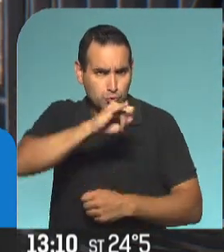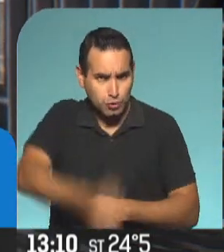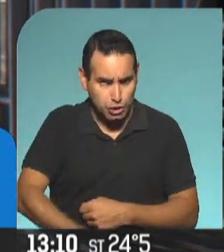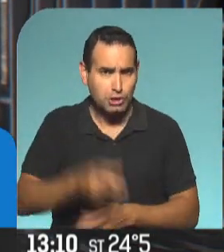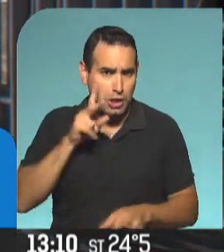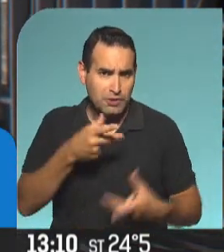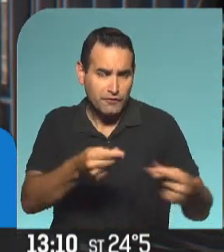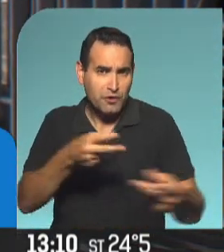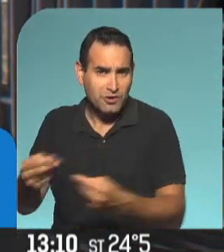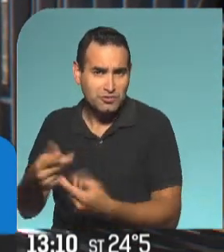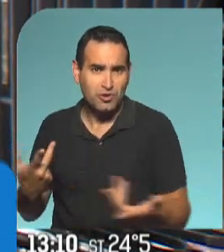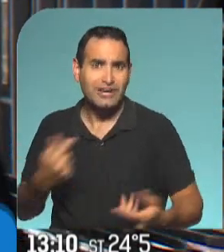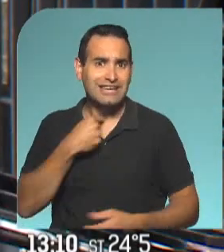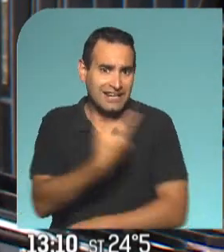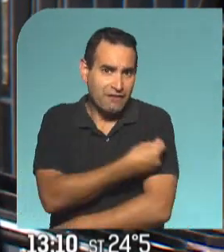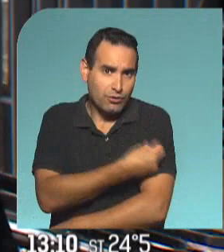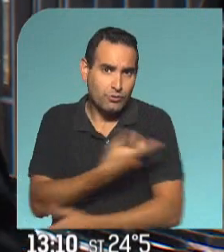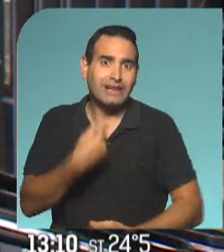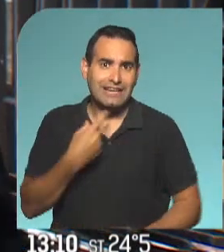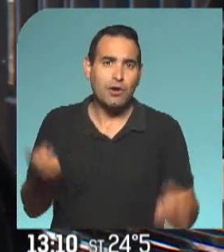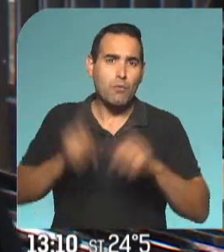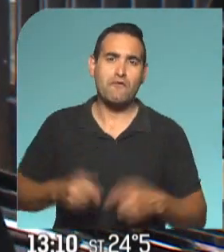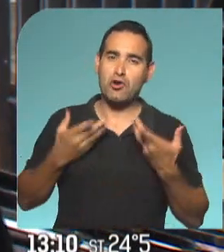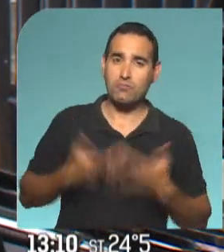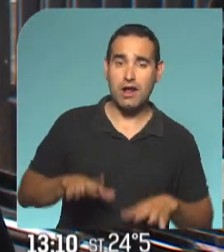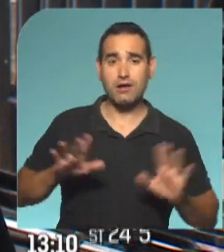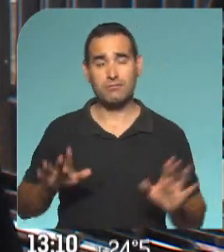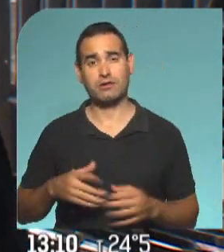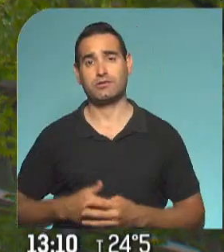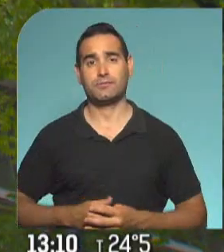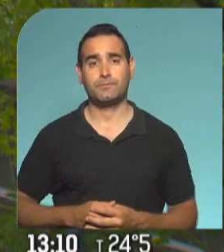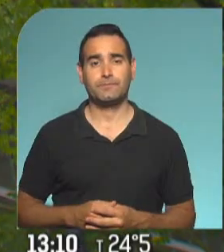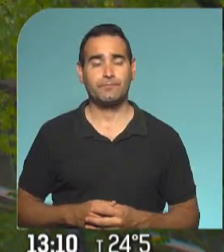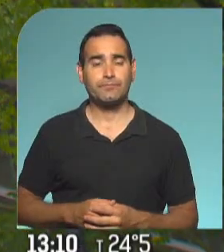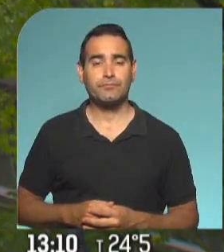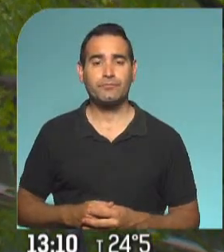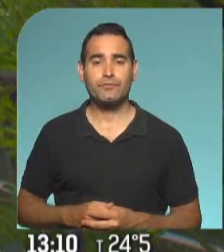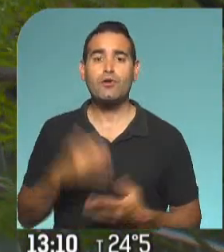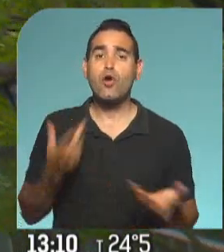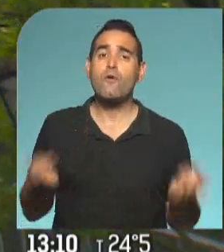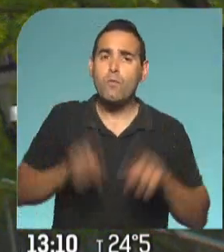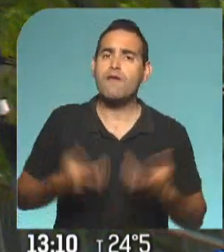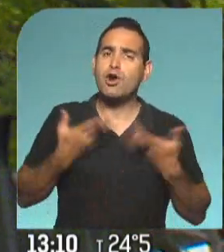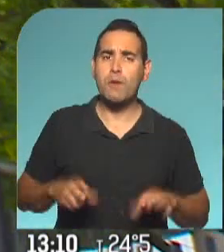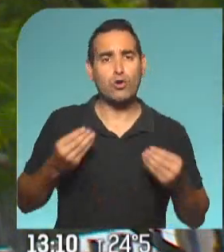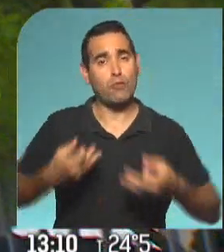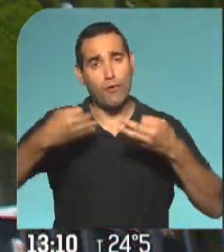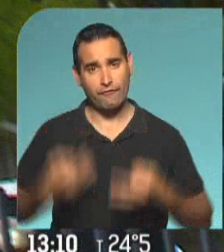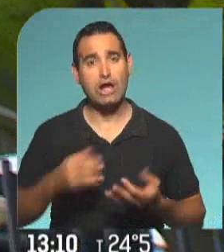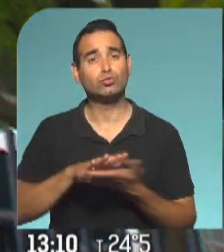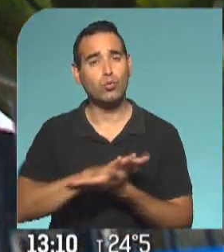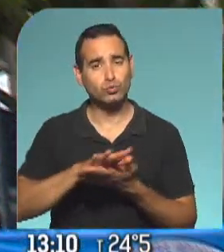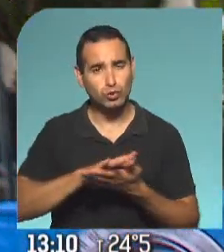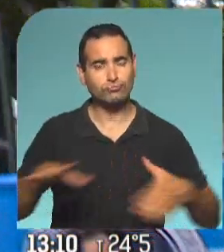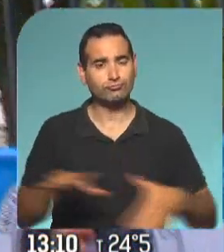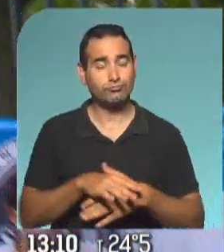plan porque no somos los que más queremos volver a la normalidad. Ahora, a cualquier costo no. Esa normalidad tiene que llegar de la mano de las soluciones y para